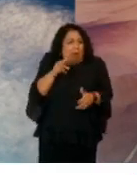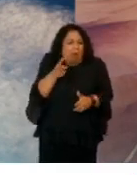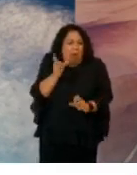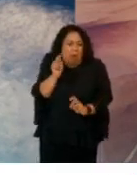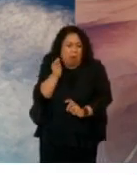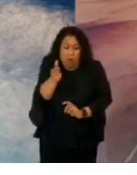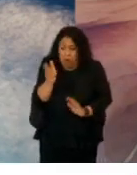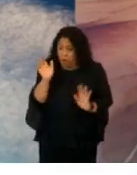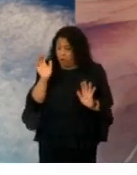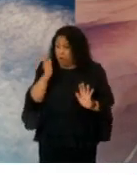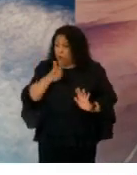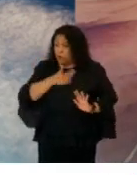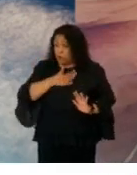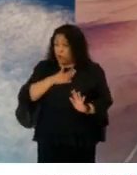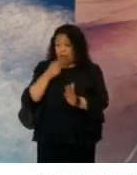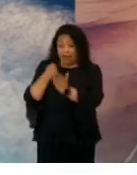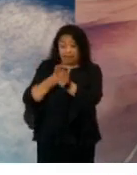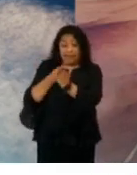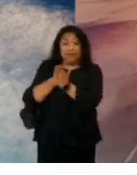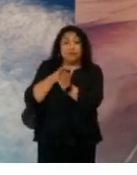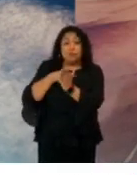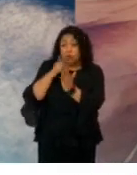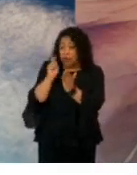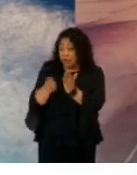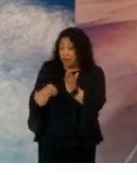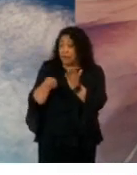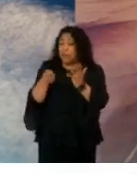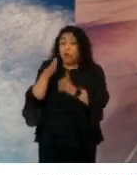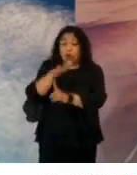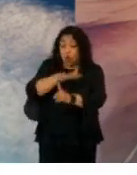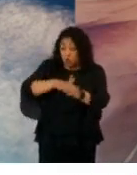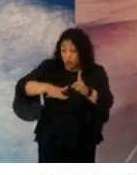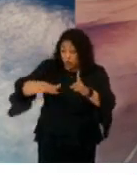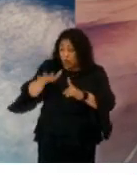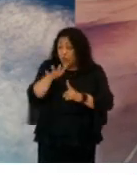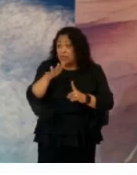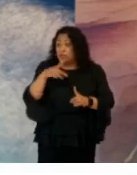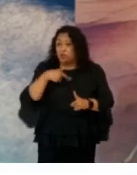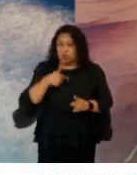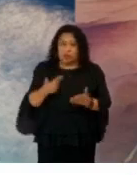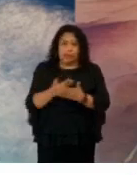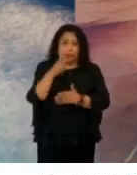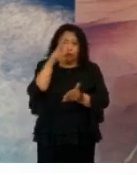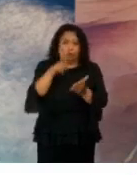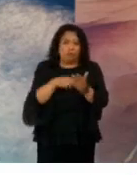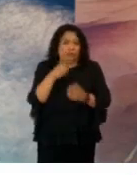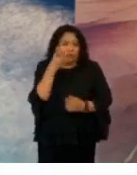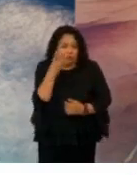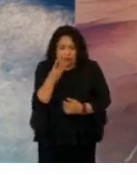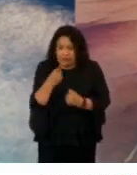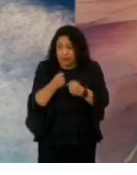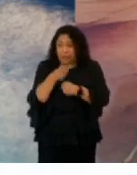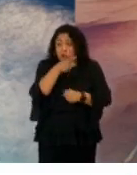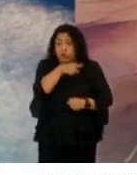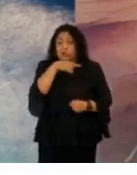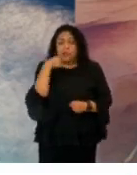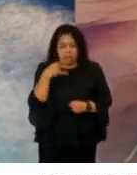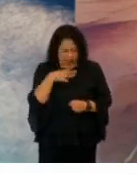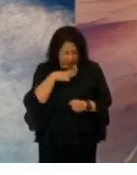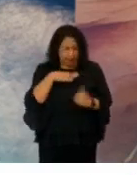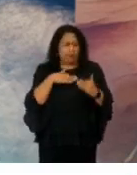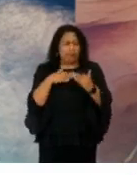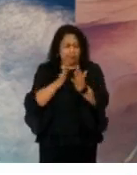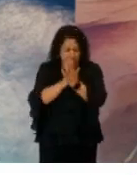activismo como el arte de lo posible, especialmente en el contexto en el que crecí. Yo nací en el año 2003, año que en Chile ya había